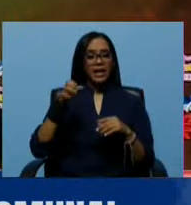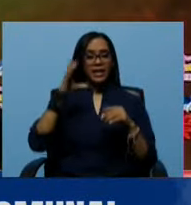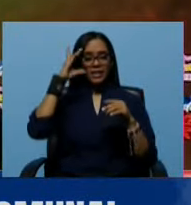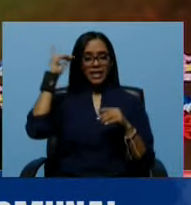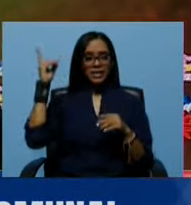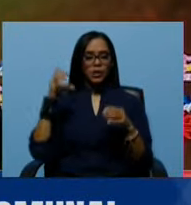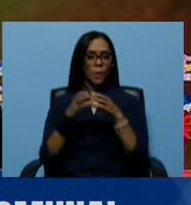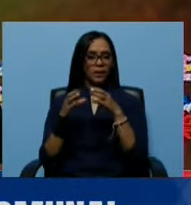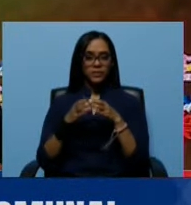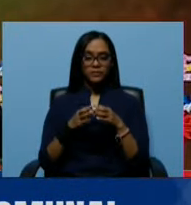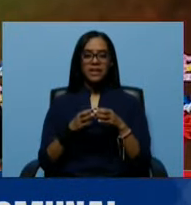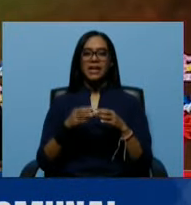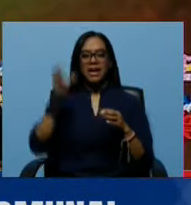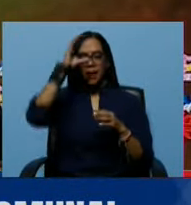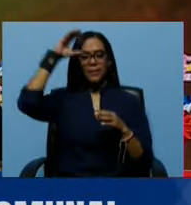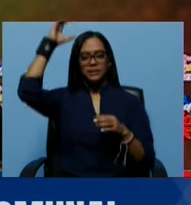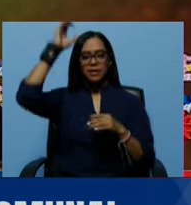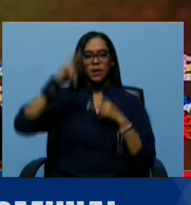la capacidad productiva.